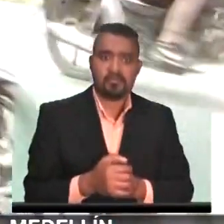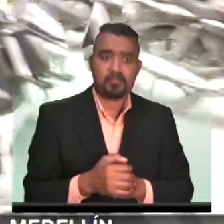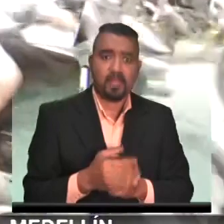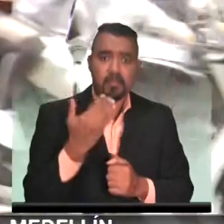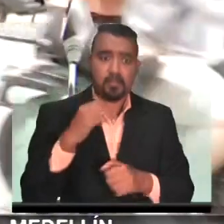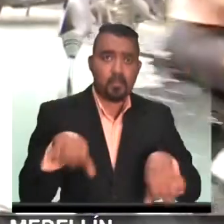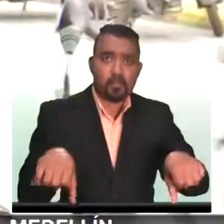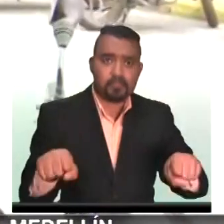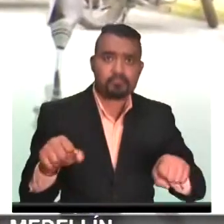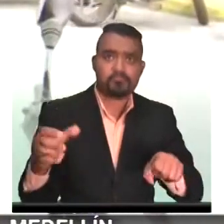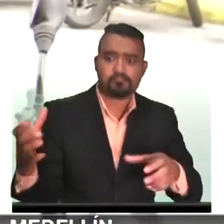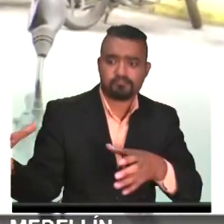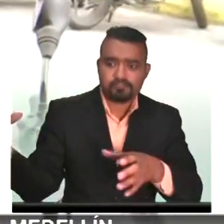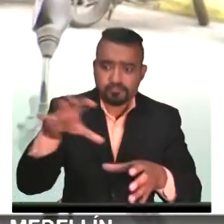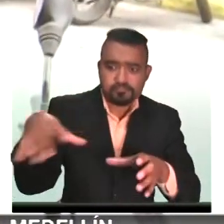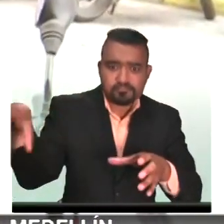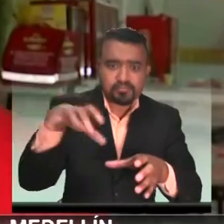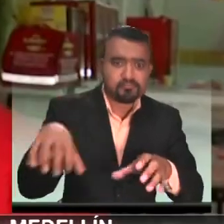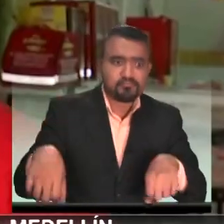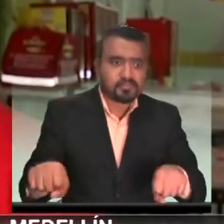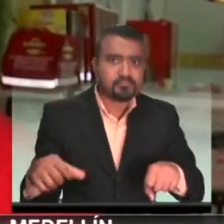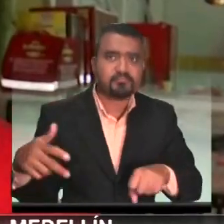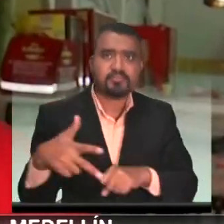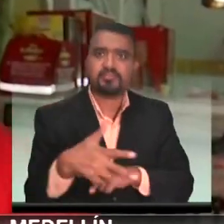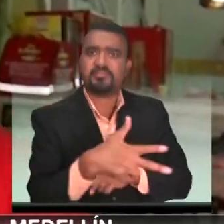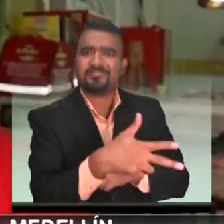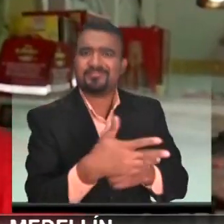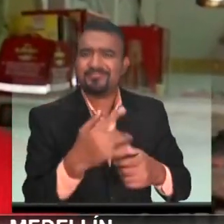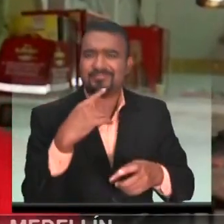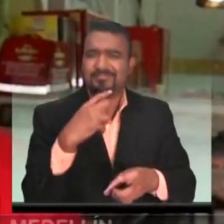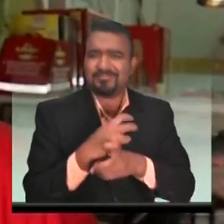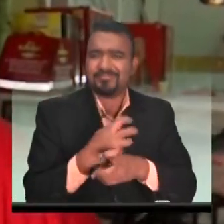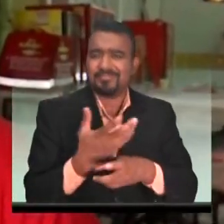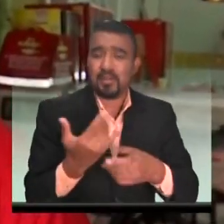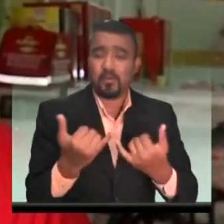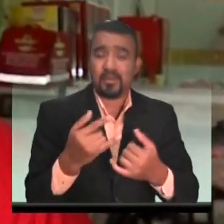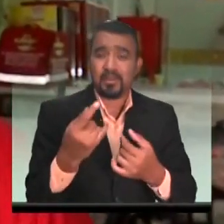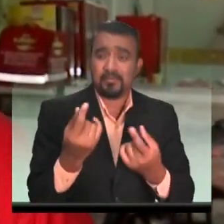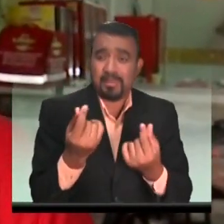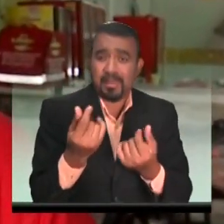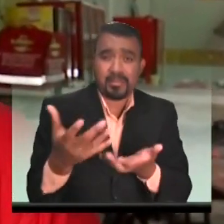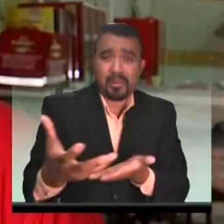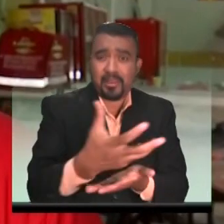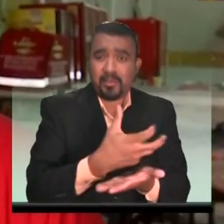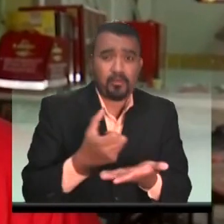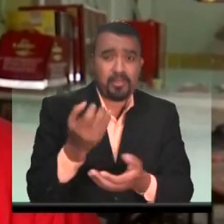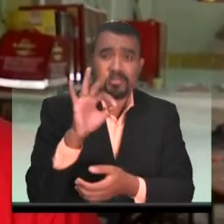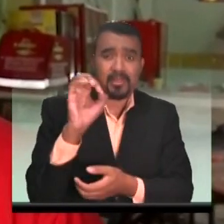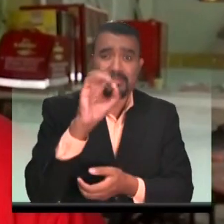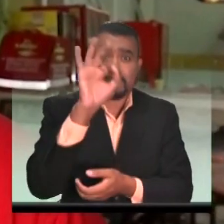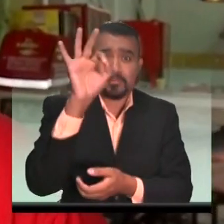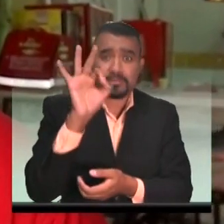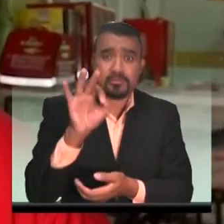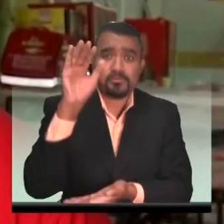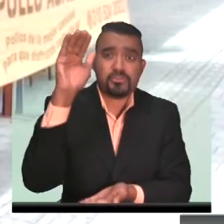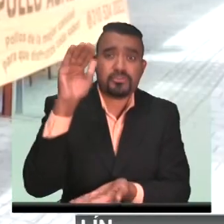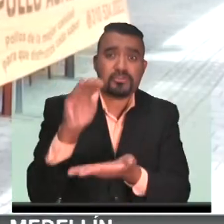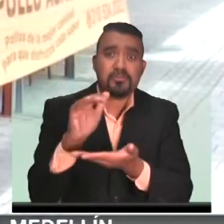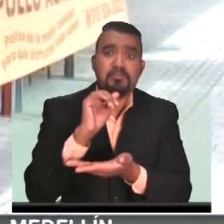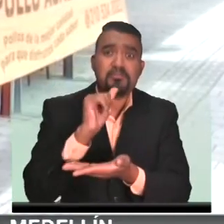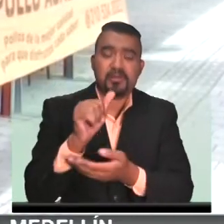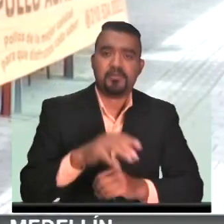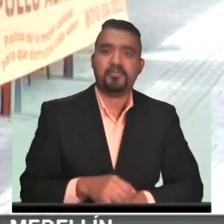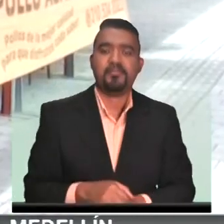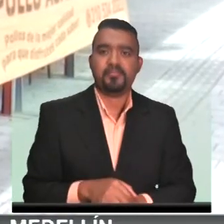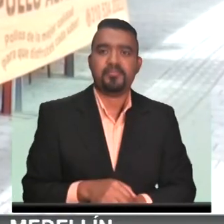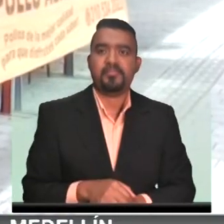la reducción en ventas ha sido muy considerable, hasta bajarse hasta un 30% sobre lo normal que veníamos trabajando.